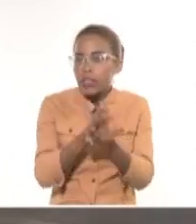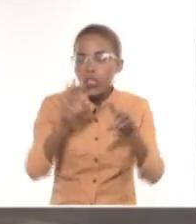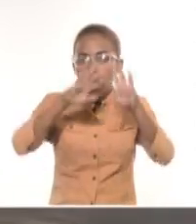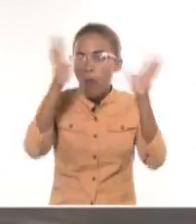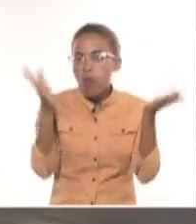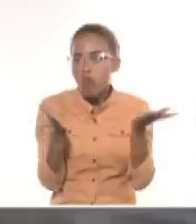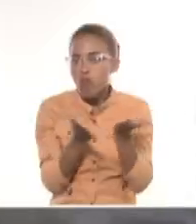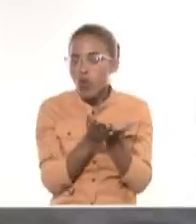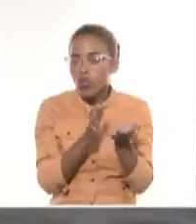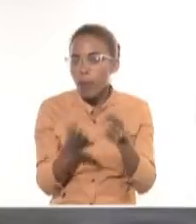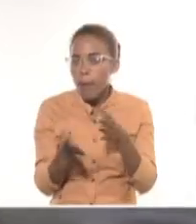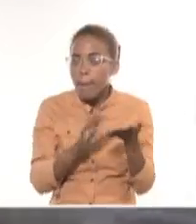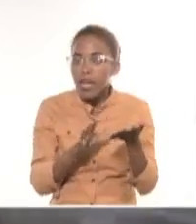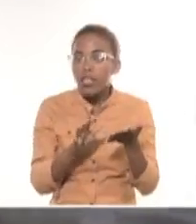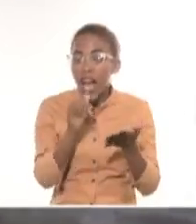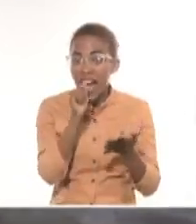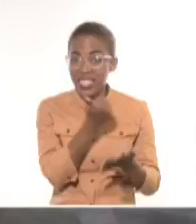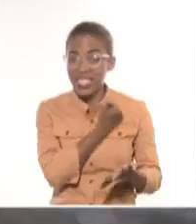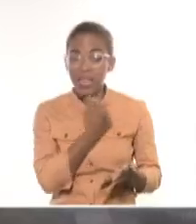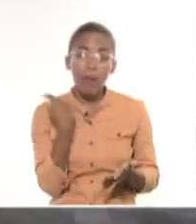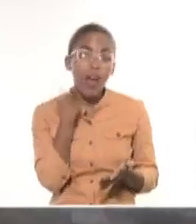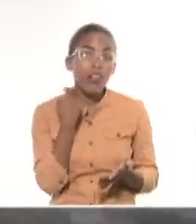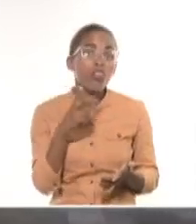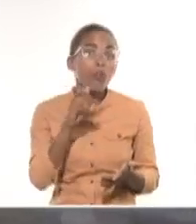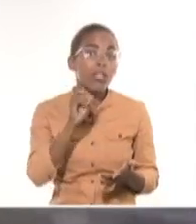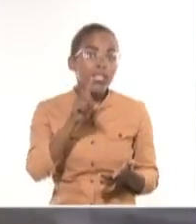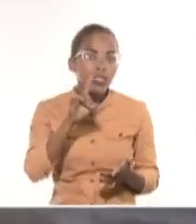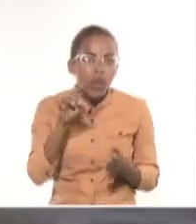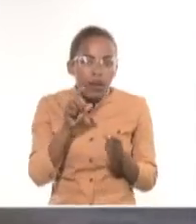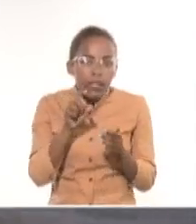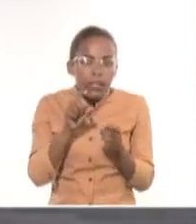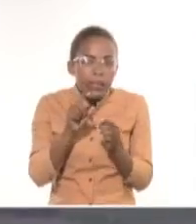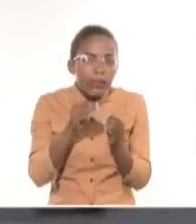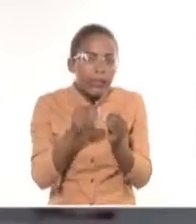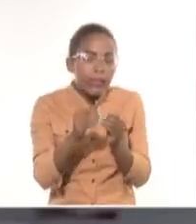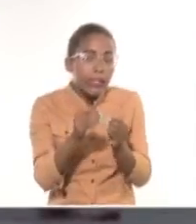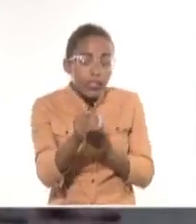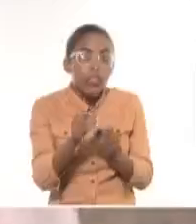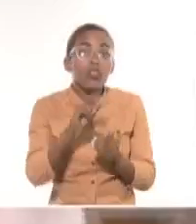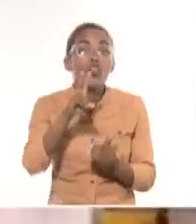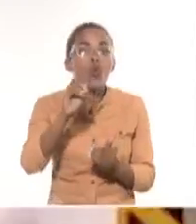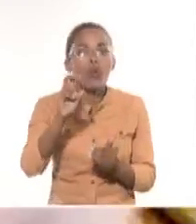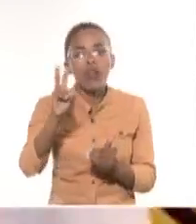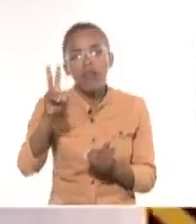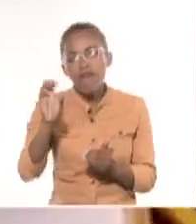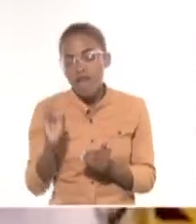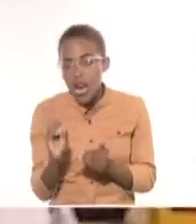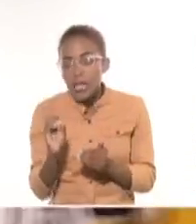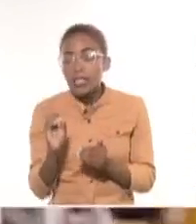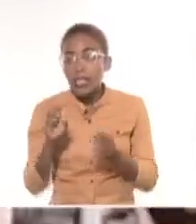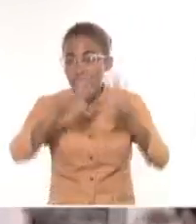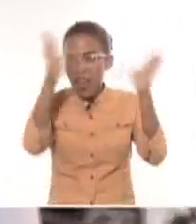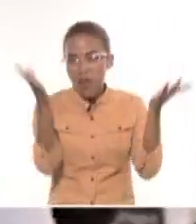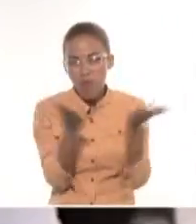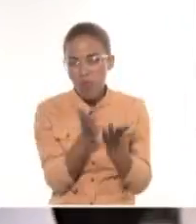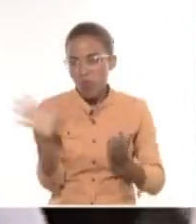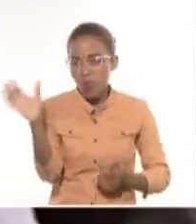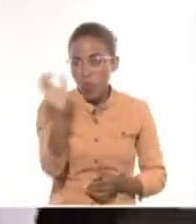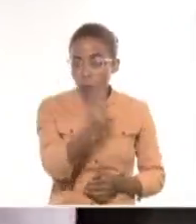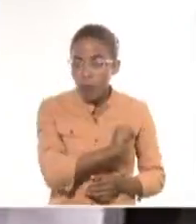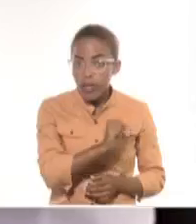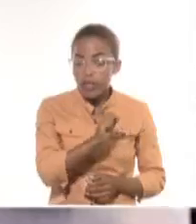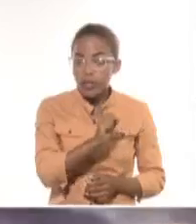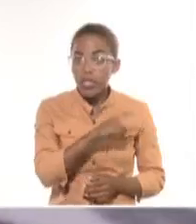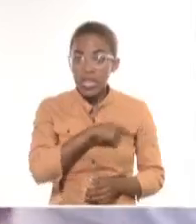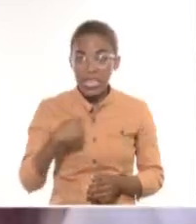aproximadamente finales de diciembre del 19 en China, 2020 en el mundo, y que ellos mismos fueron los que